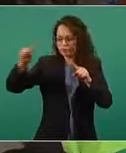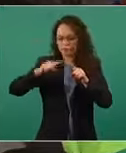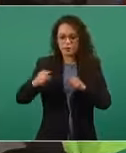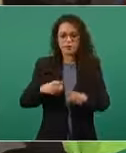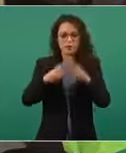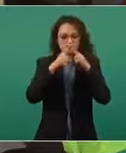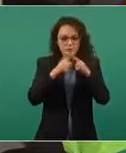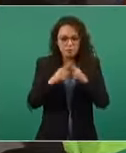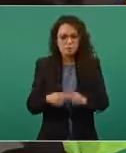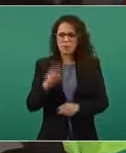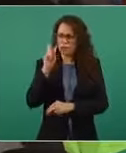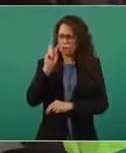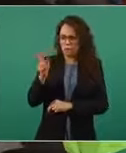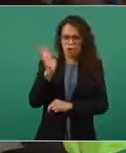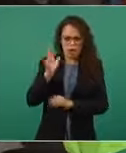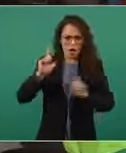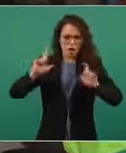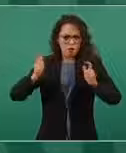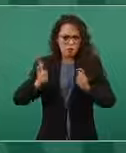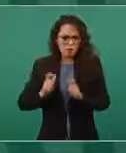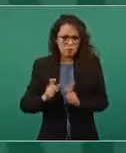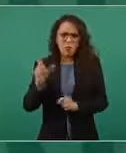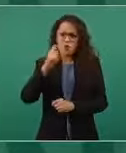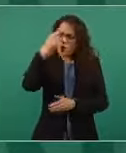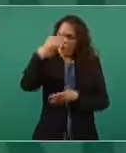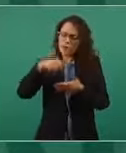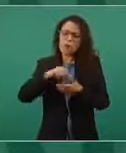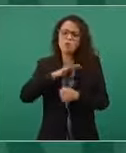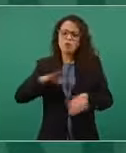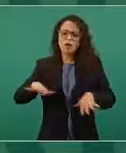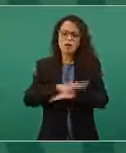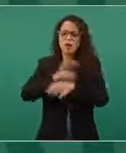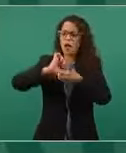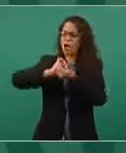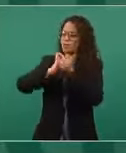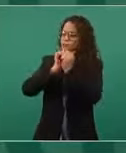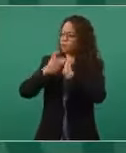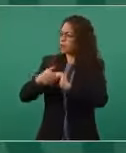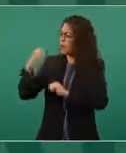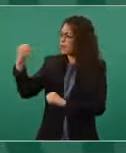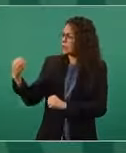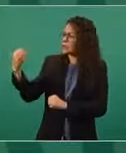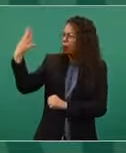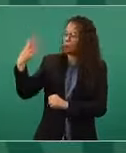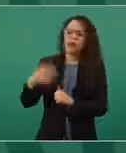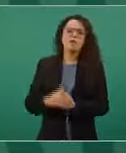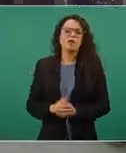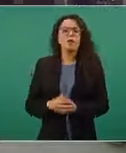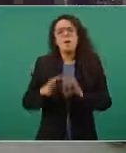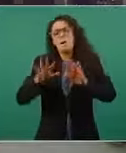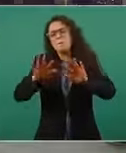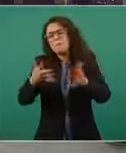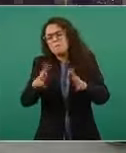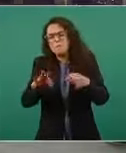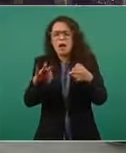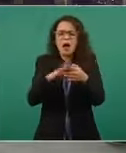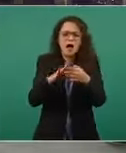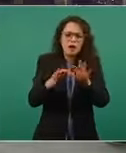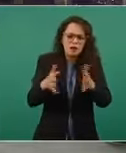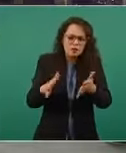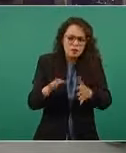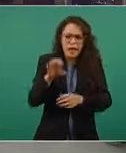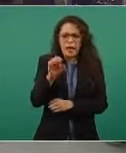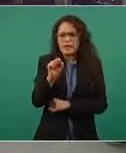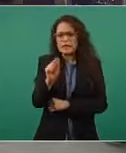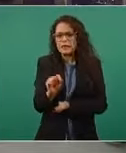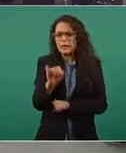que se prendiera el semáforo, pues? El semáforo… Estimación, sí, digamos, Navidad o… Con mucho gusto.